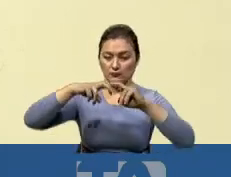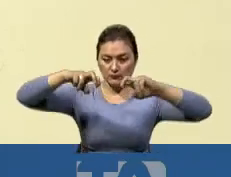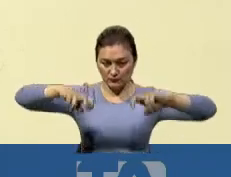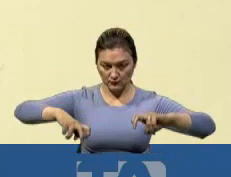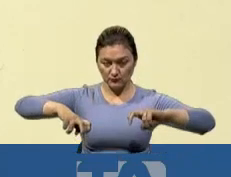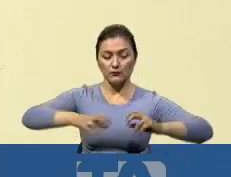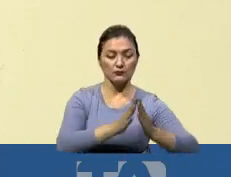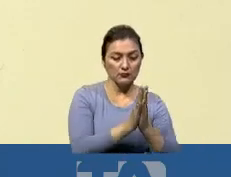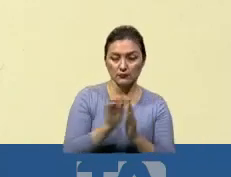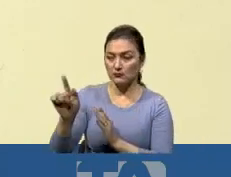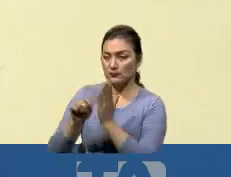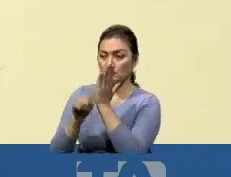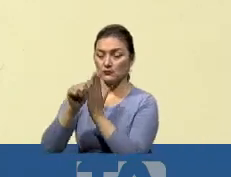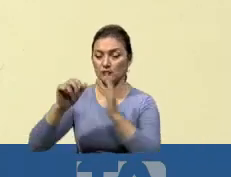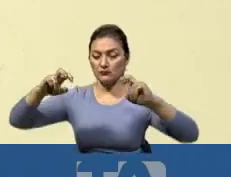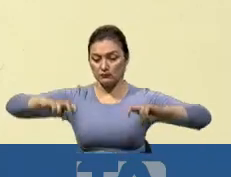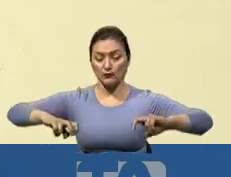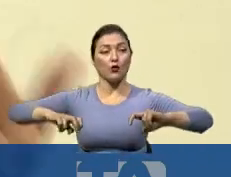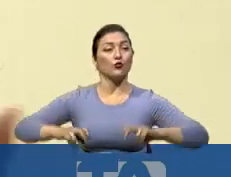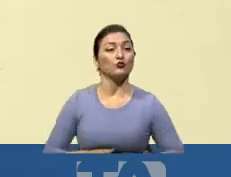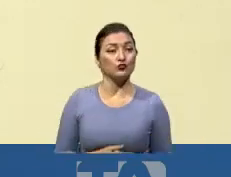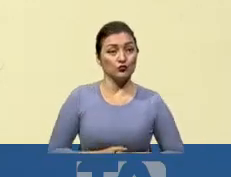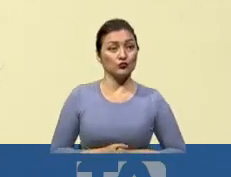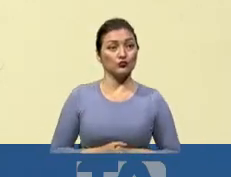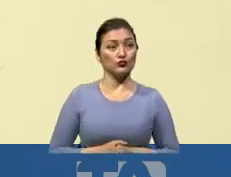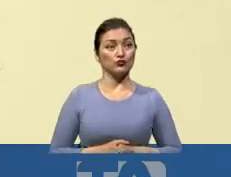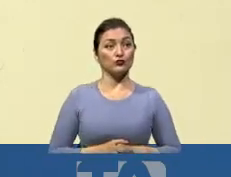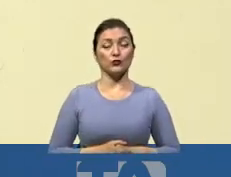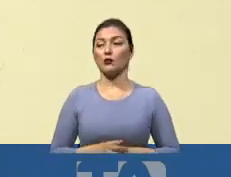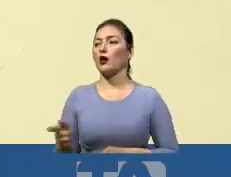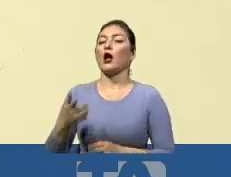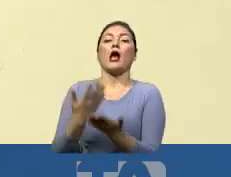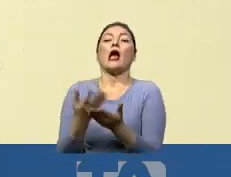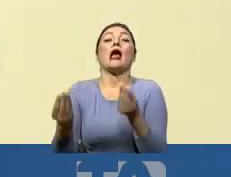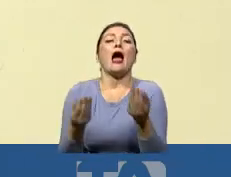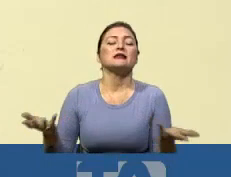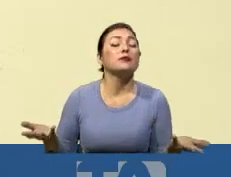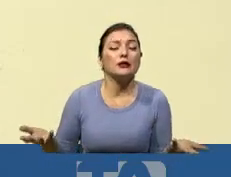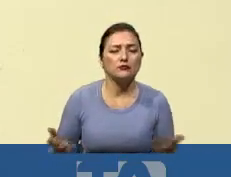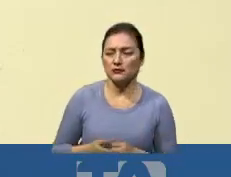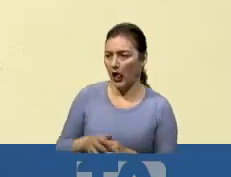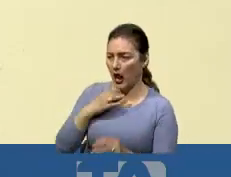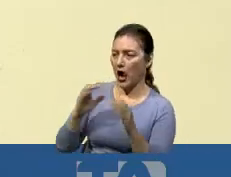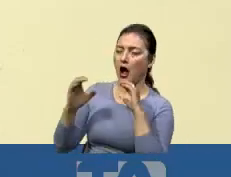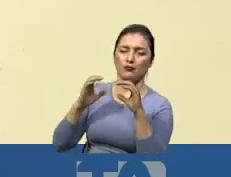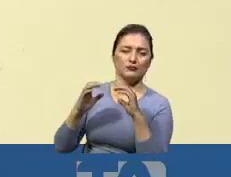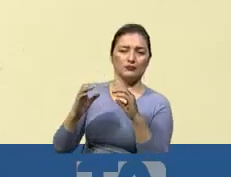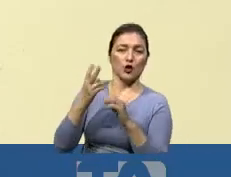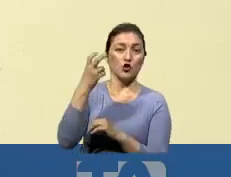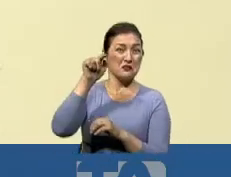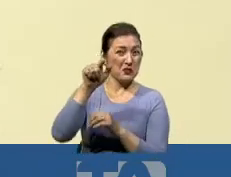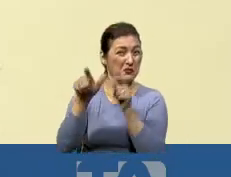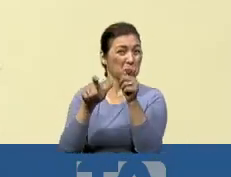creadores de la petición con el ministro en la mesa y el ministro de tú a tú les dijo que podemos hacer ok hay más de 12.000 personas que han firmado esto